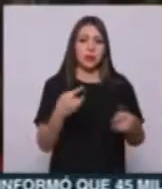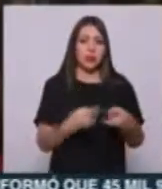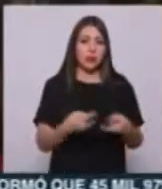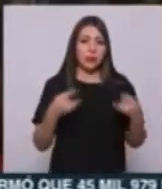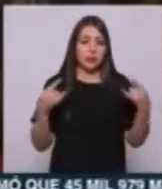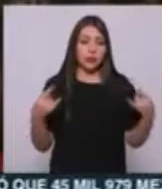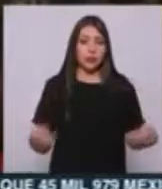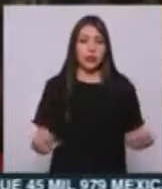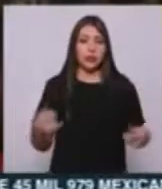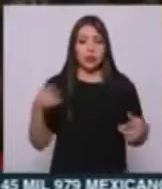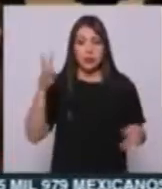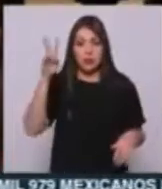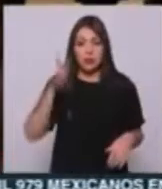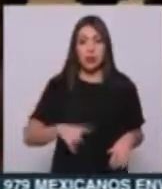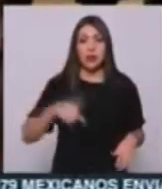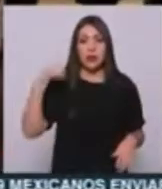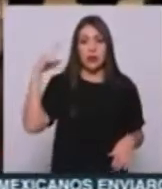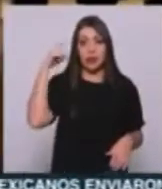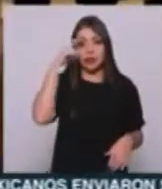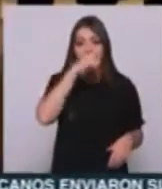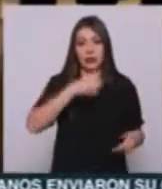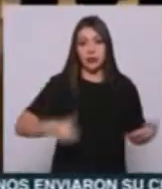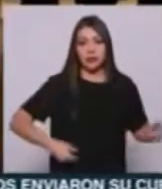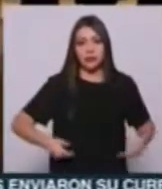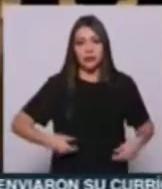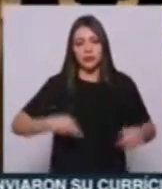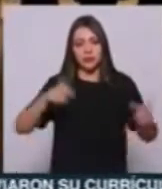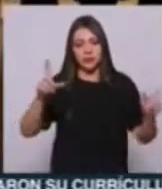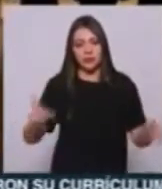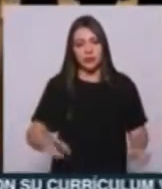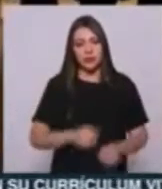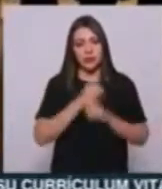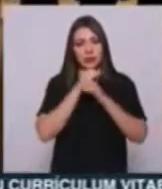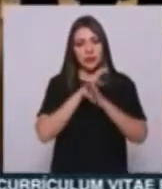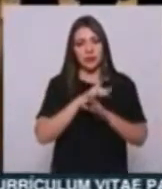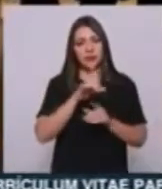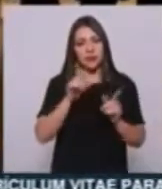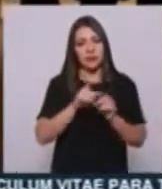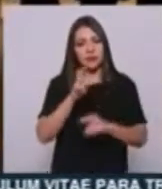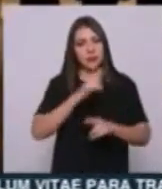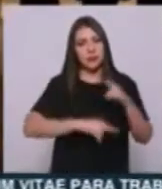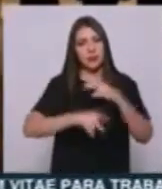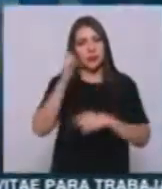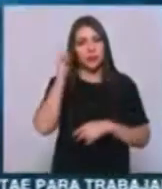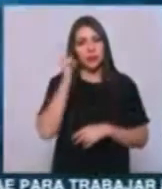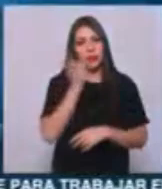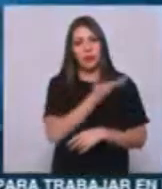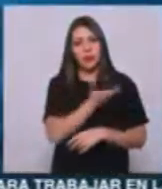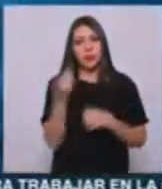un gran grado de complejidad. Y bueno, pues hasta aquí la información. Regresamos al estudio. Esperamos que todos